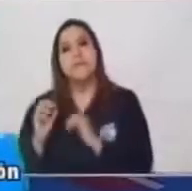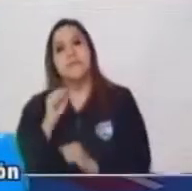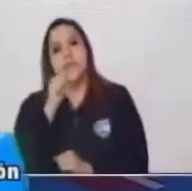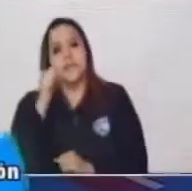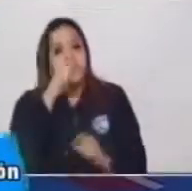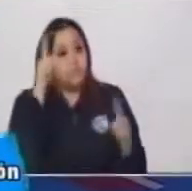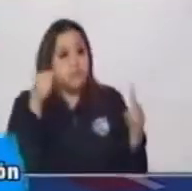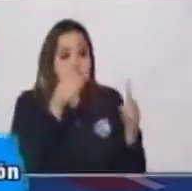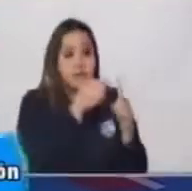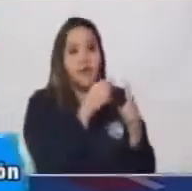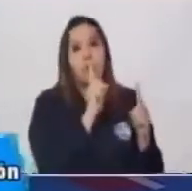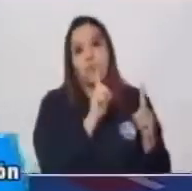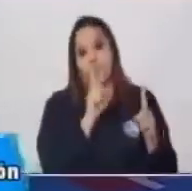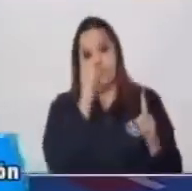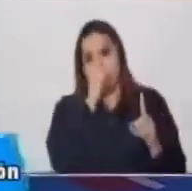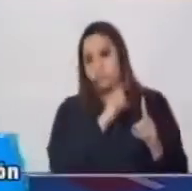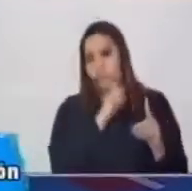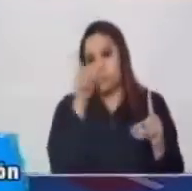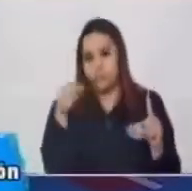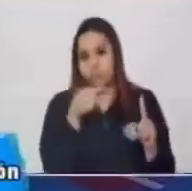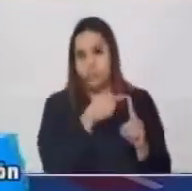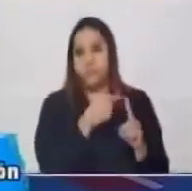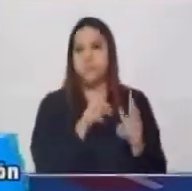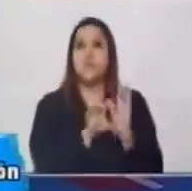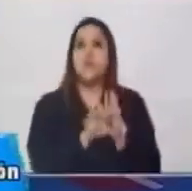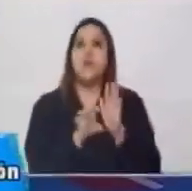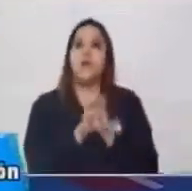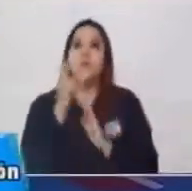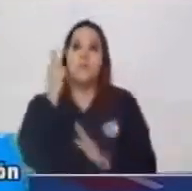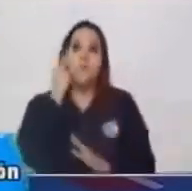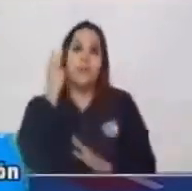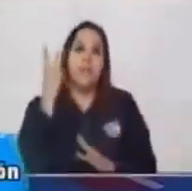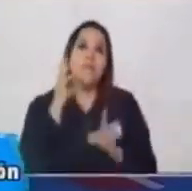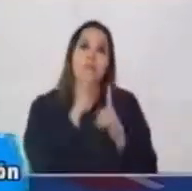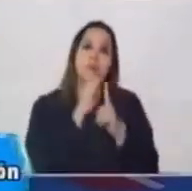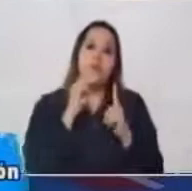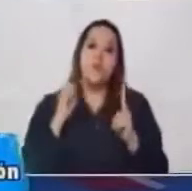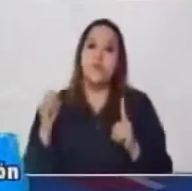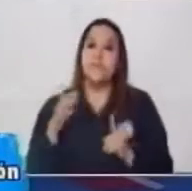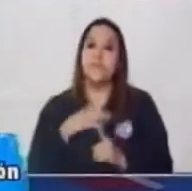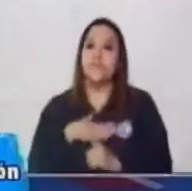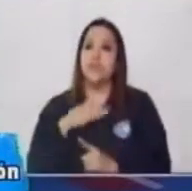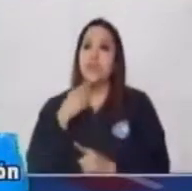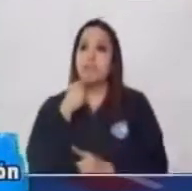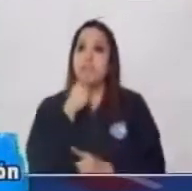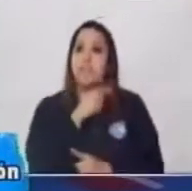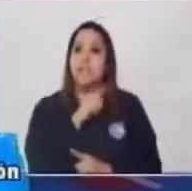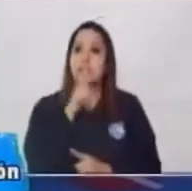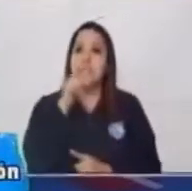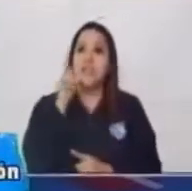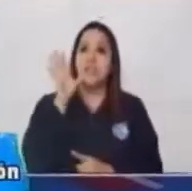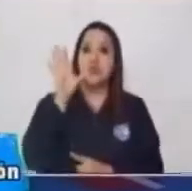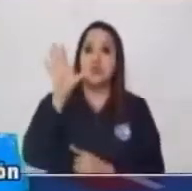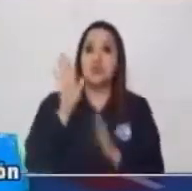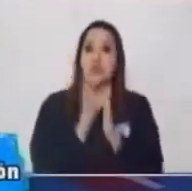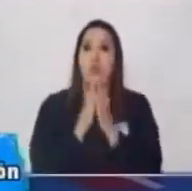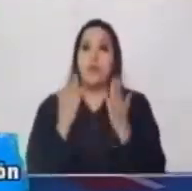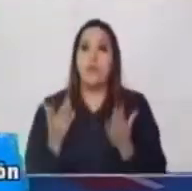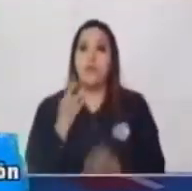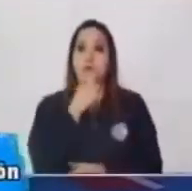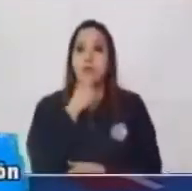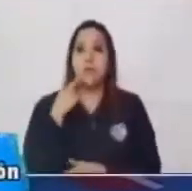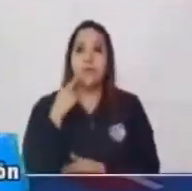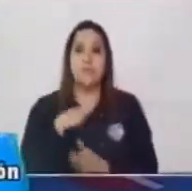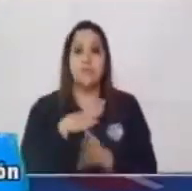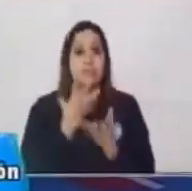más. Por ejemplo, veamos acá. La oración en su cuaderno rojo tiene muchas páginas. El